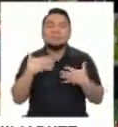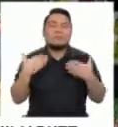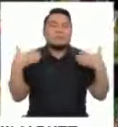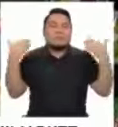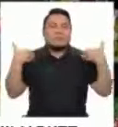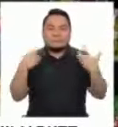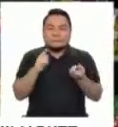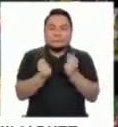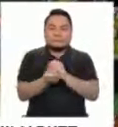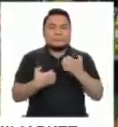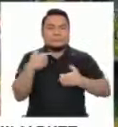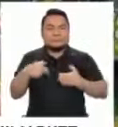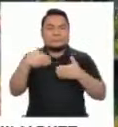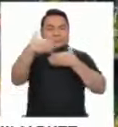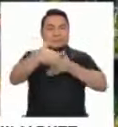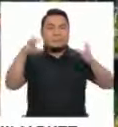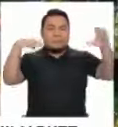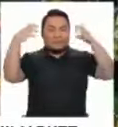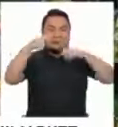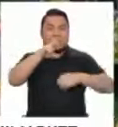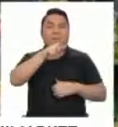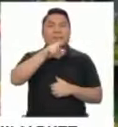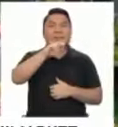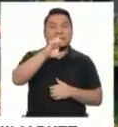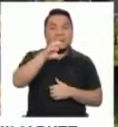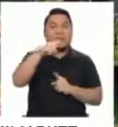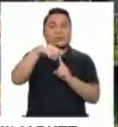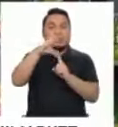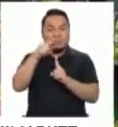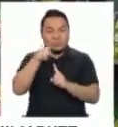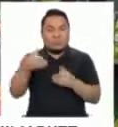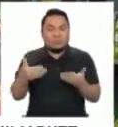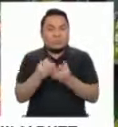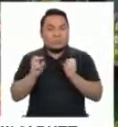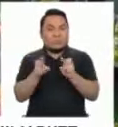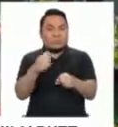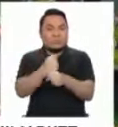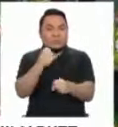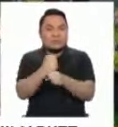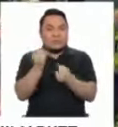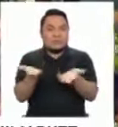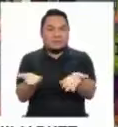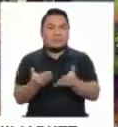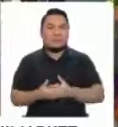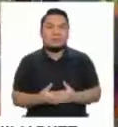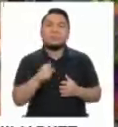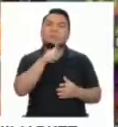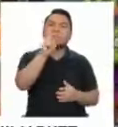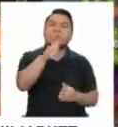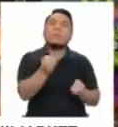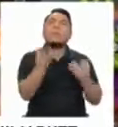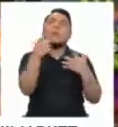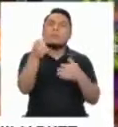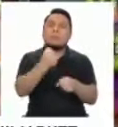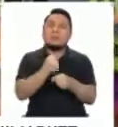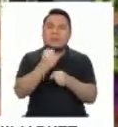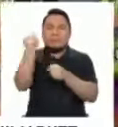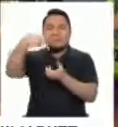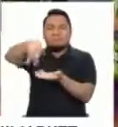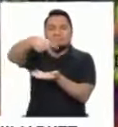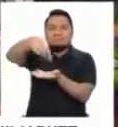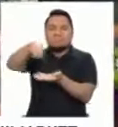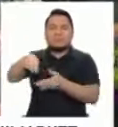dando y la discoteca Vale Todo, entonces nos está dando esta nueva oportunidad de tener trabajo, ¿no? ¿Tú hace cuánto trabajabas como drag queen en esta